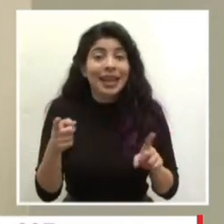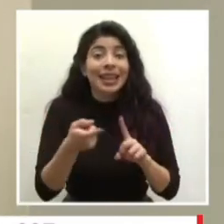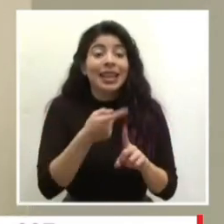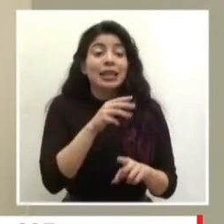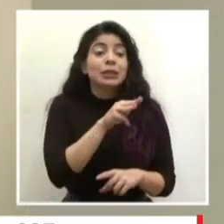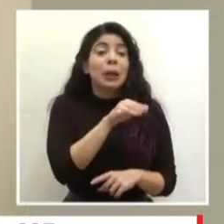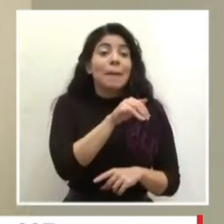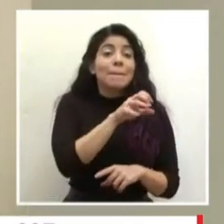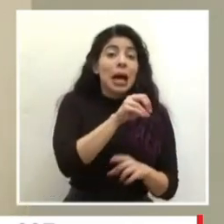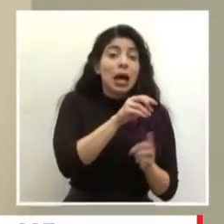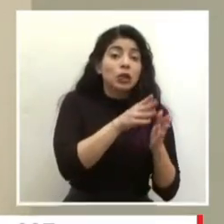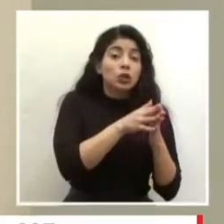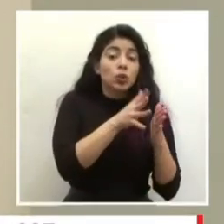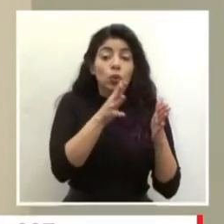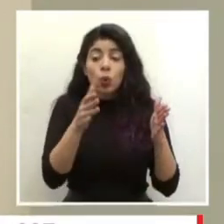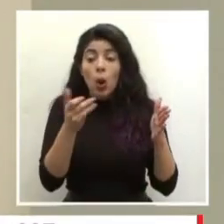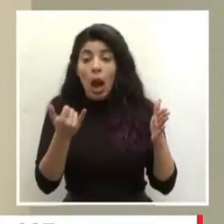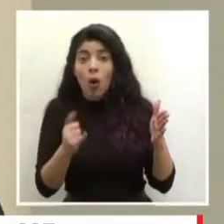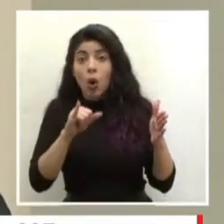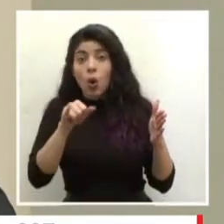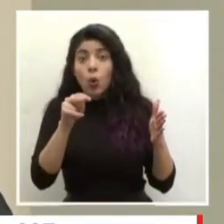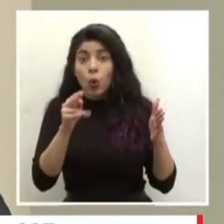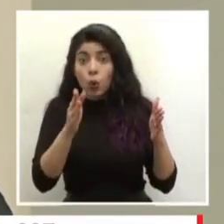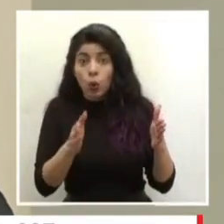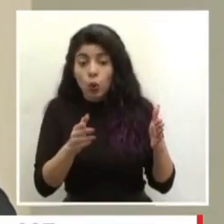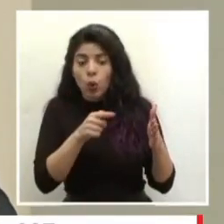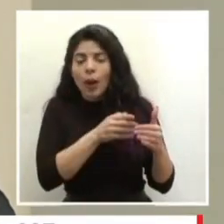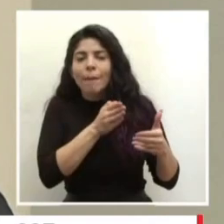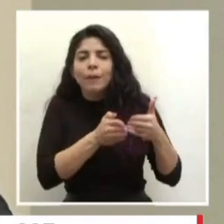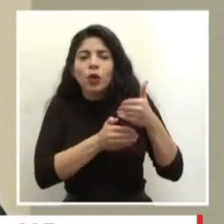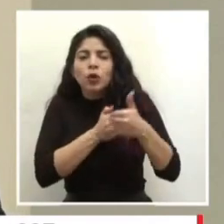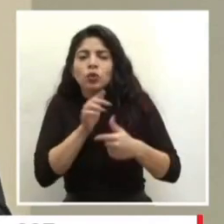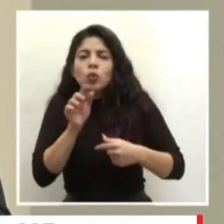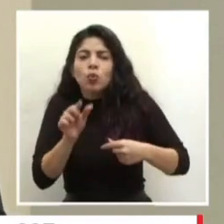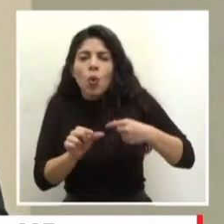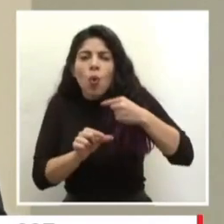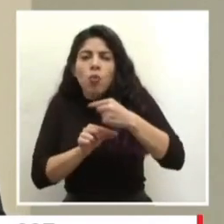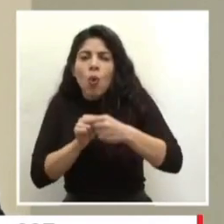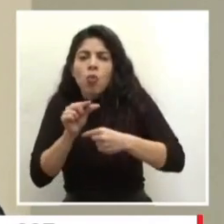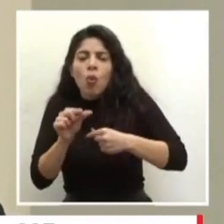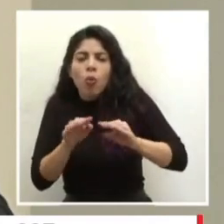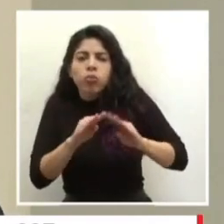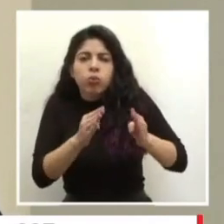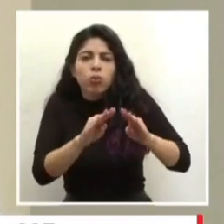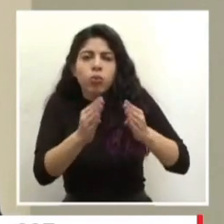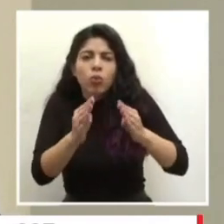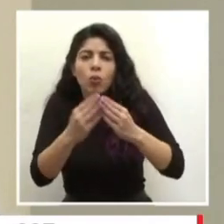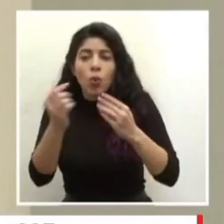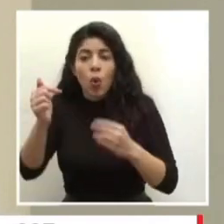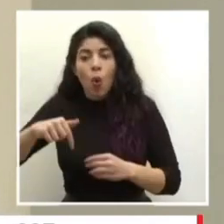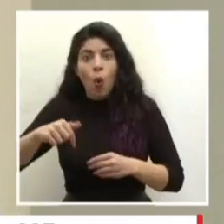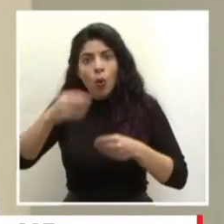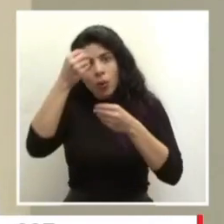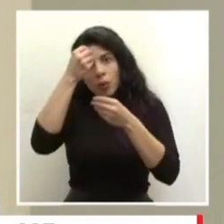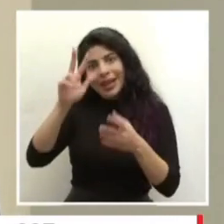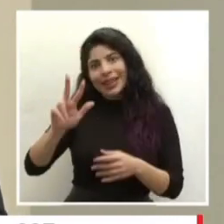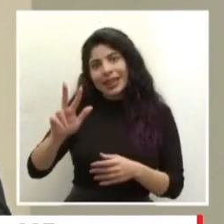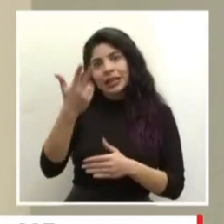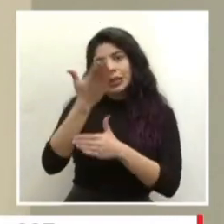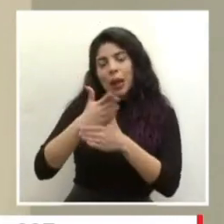mayo hasta ahora, junio, ha venido este proceso paulatino de apertura. Hoy estamos anunciando esa tercera